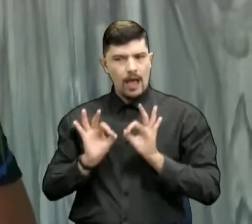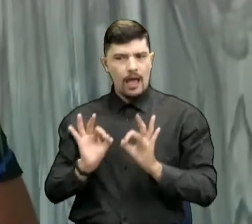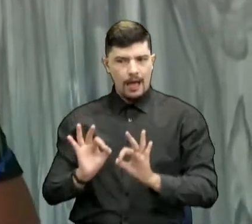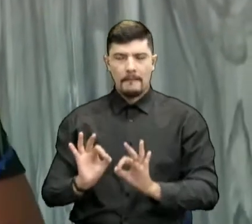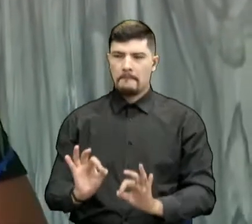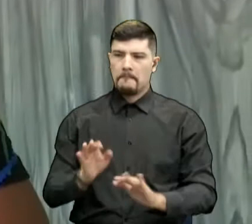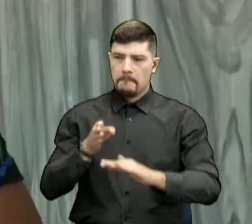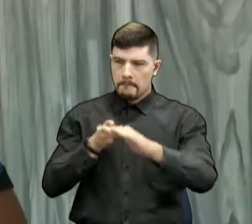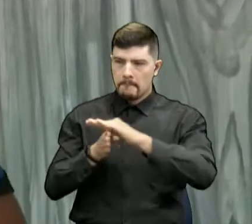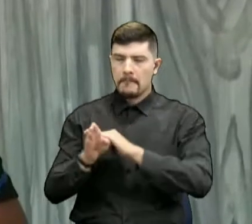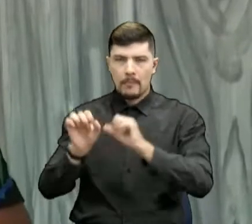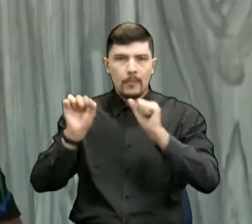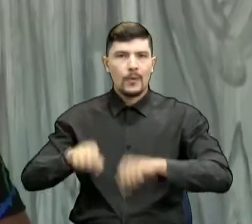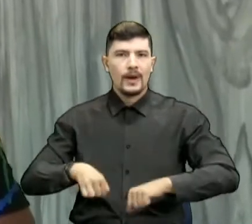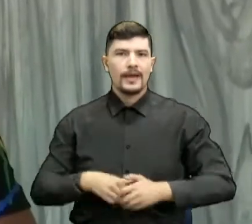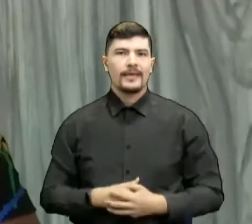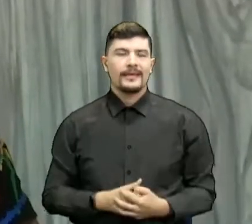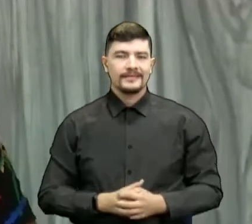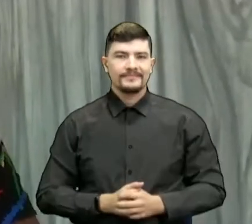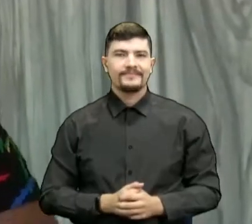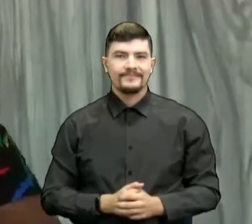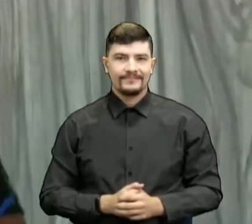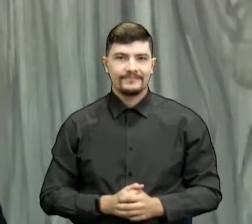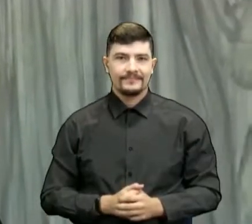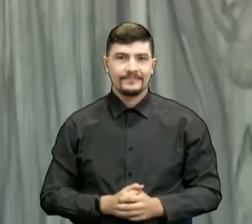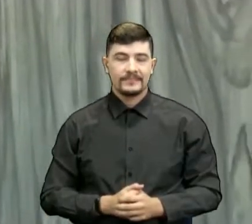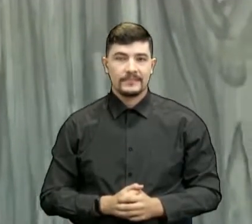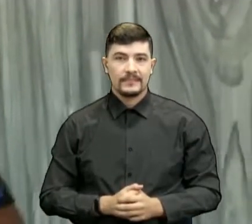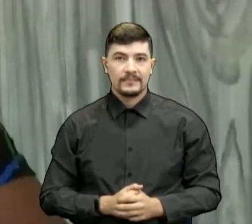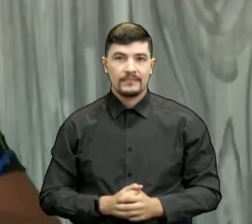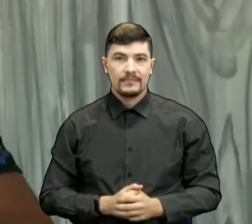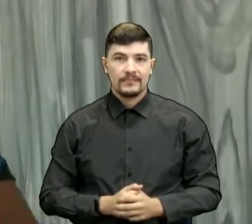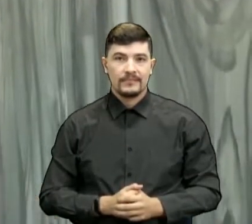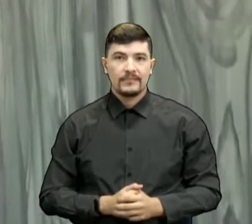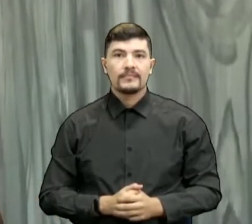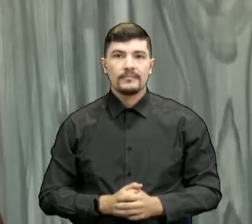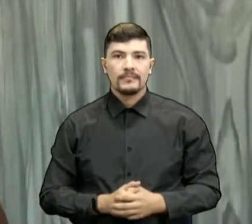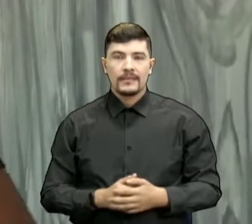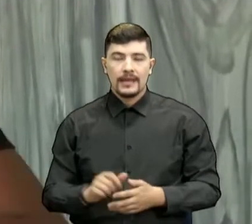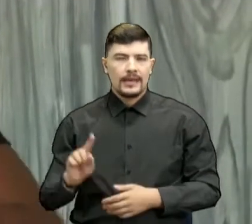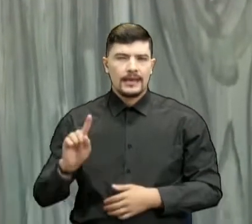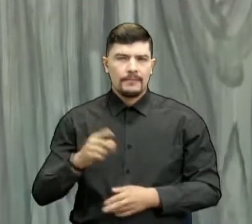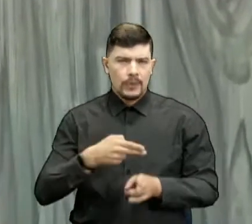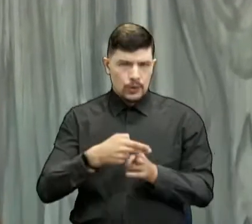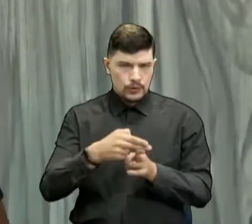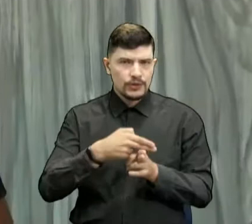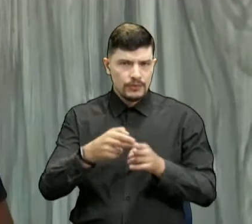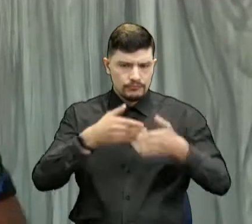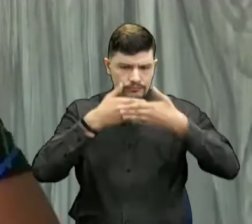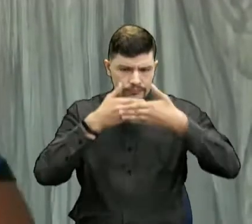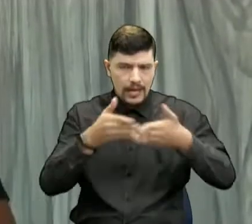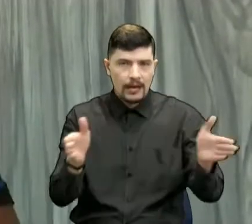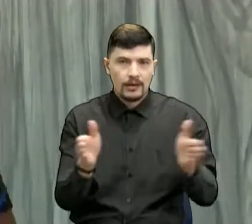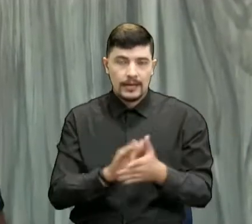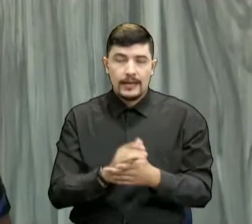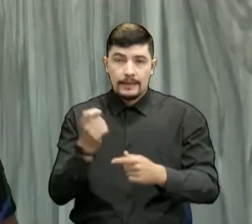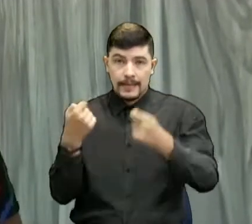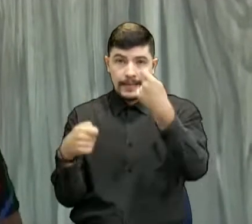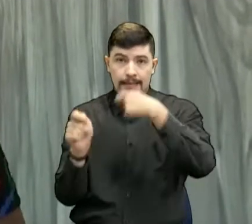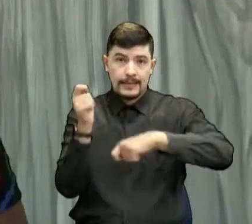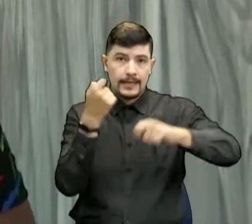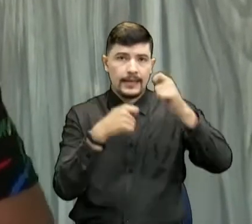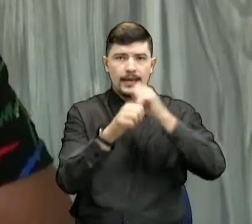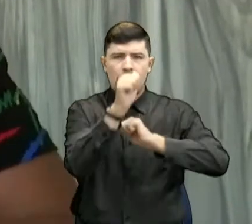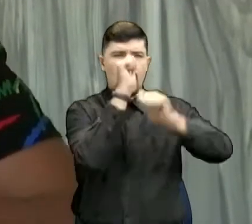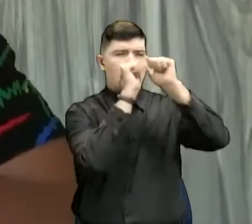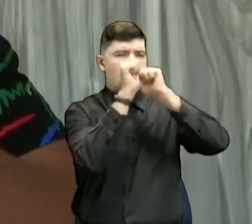público. Vamos a brindar una aguapanela. Este primer ejercicio va a ser pedagógico, no va a tener